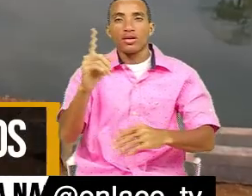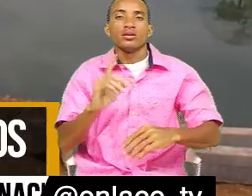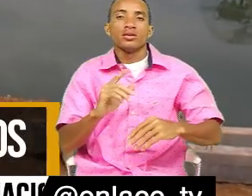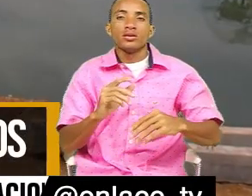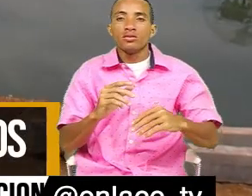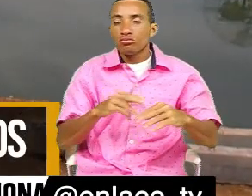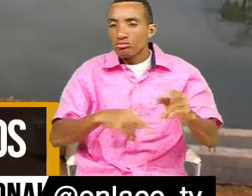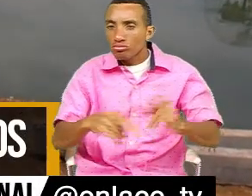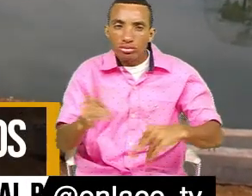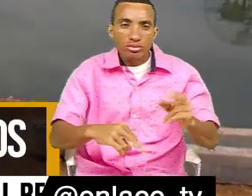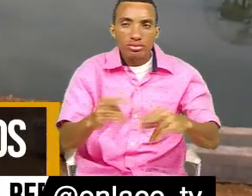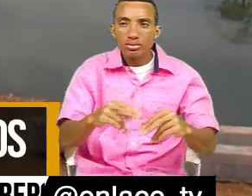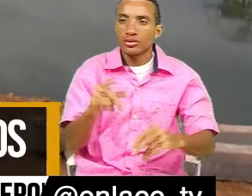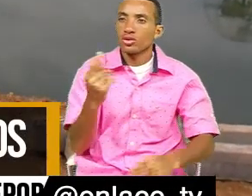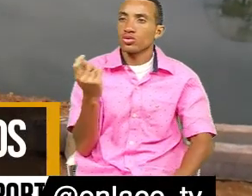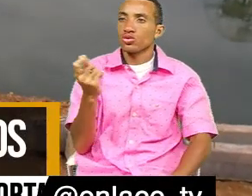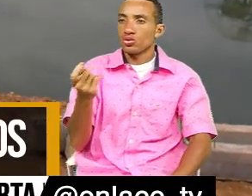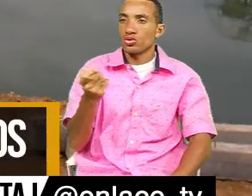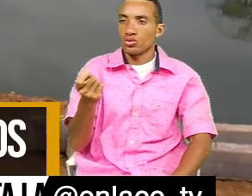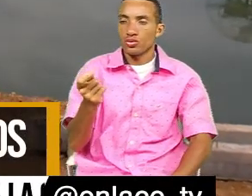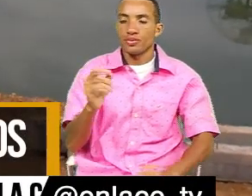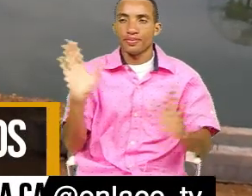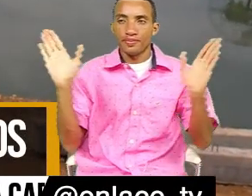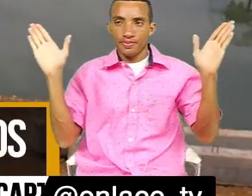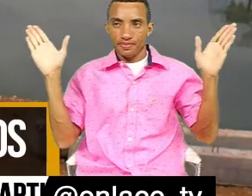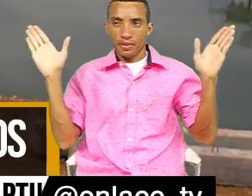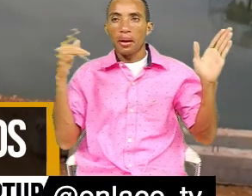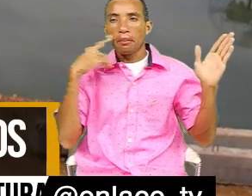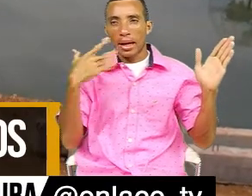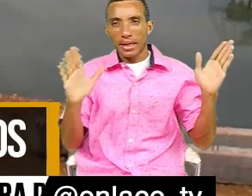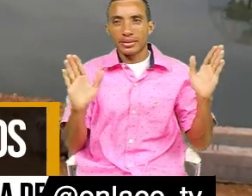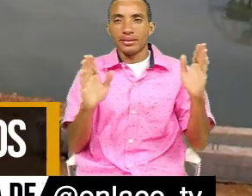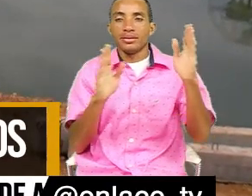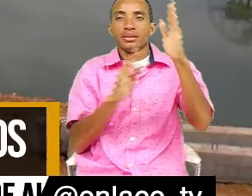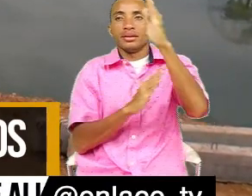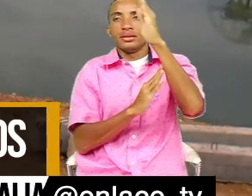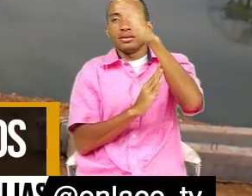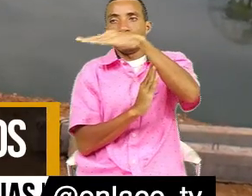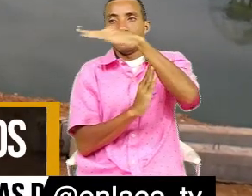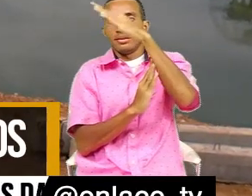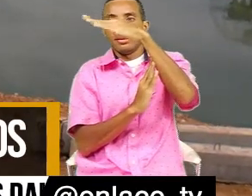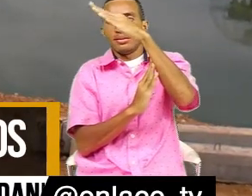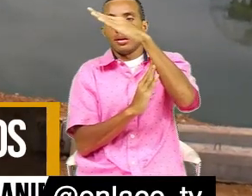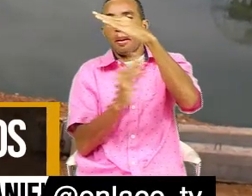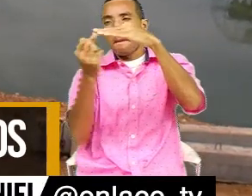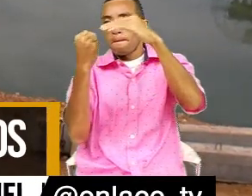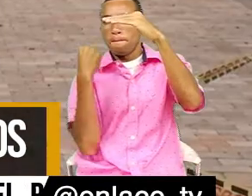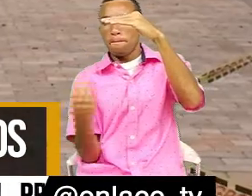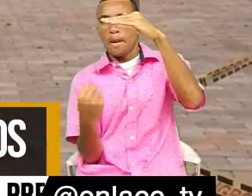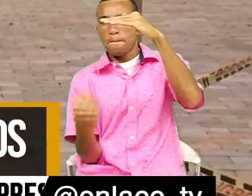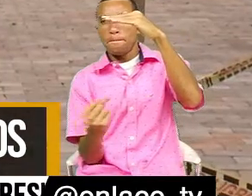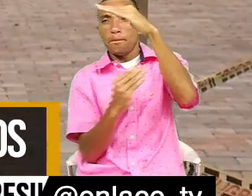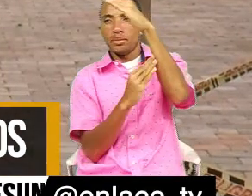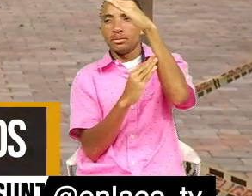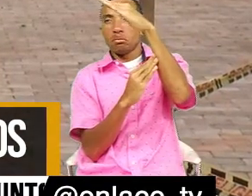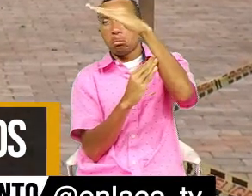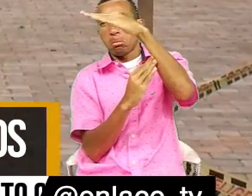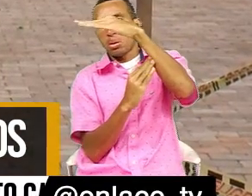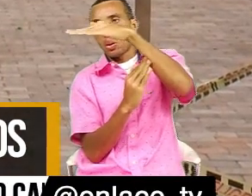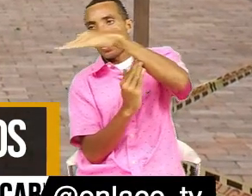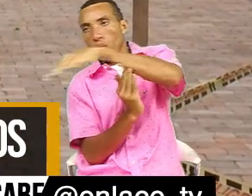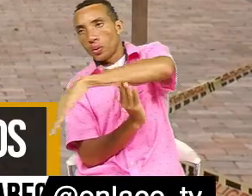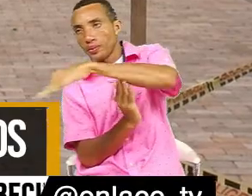en el malecón del Cristo Petrolero. Todo parece indicar que el peso que soportaba esta grúa hizo que la misma se volteara, como se observa allí en las